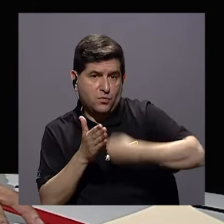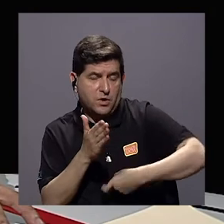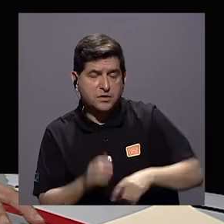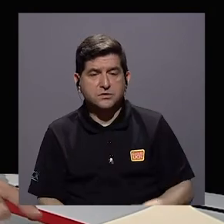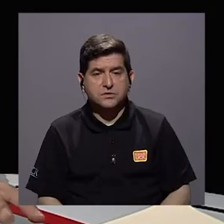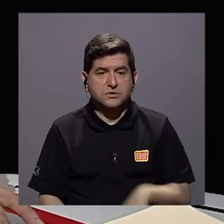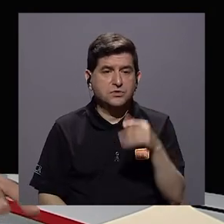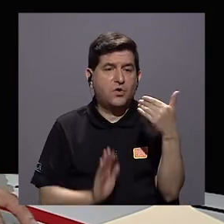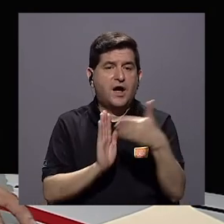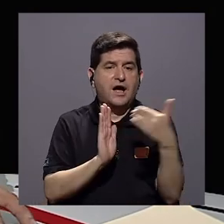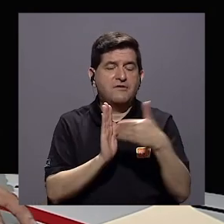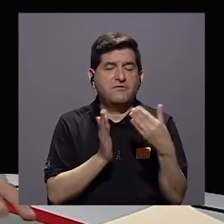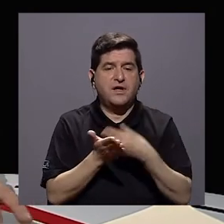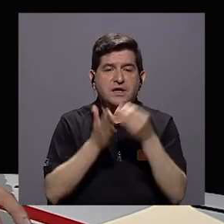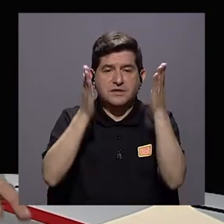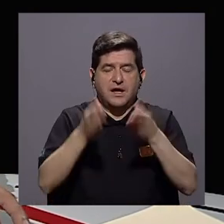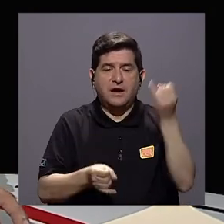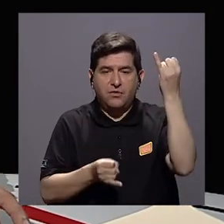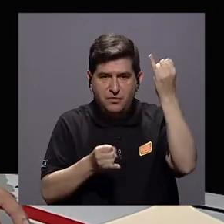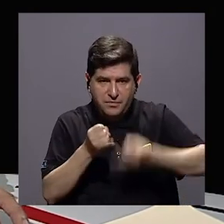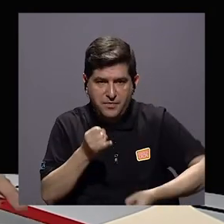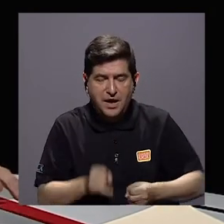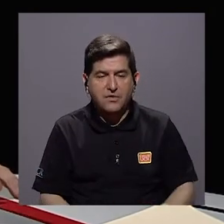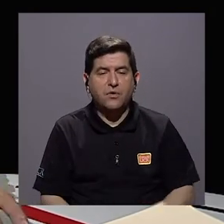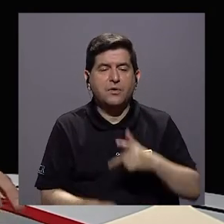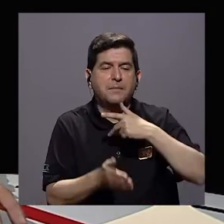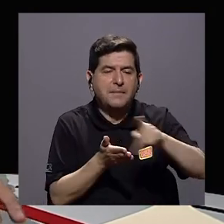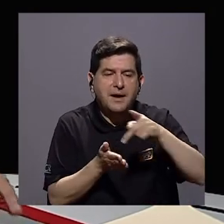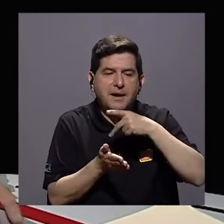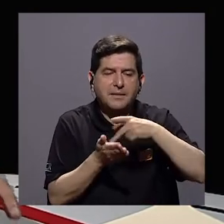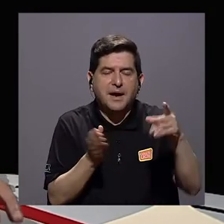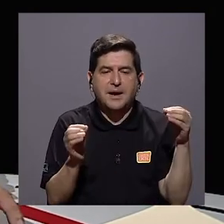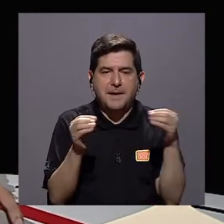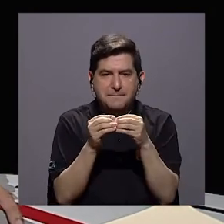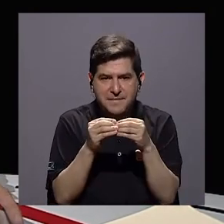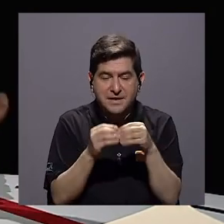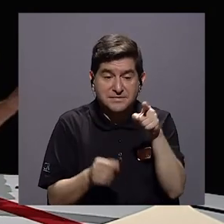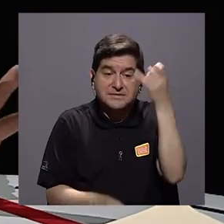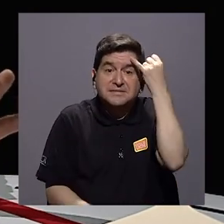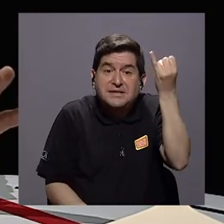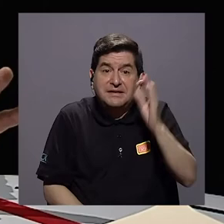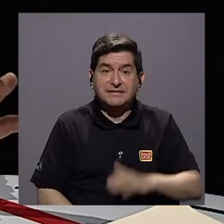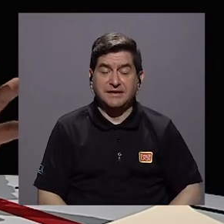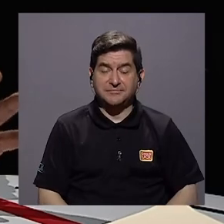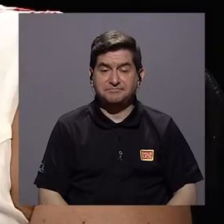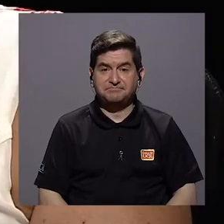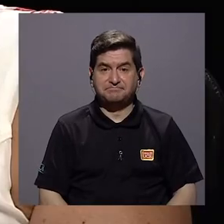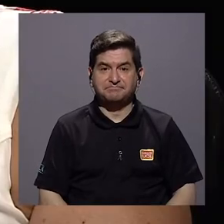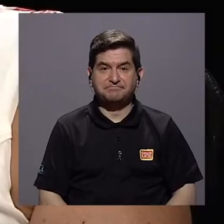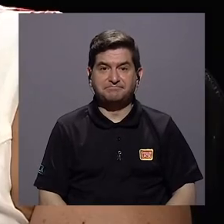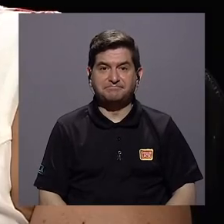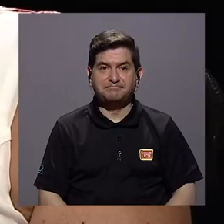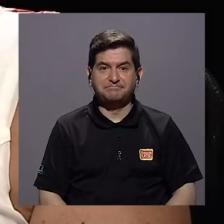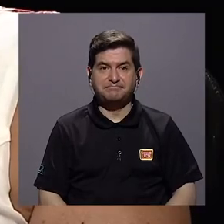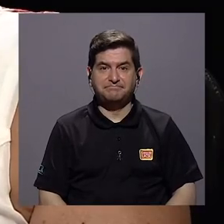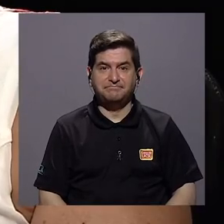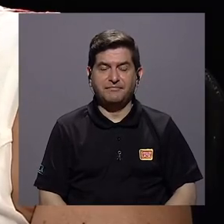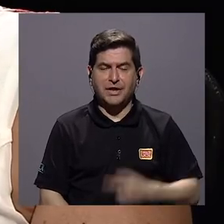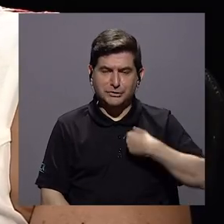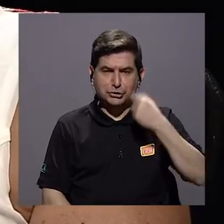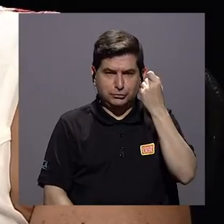arancel está en detrimento del consumidor final que viene pagando cada vez más y más precios. Ese es el argumento, ¿verdad?